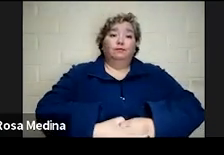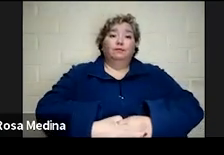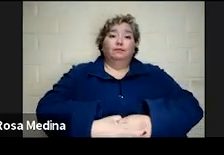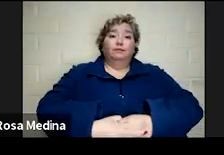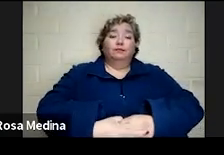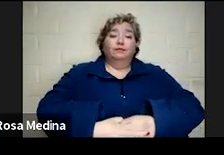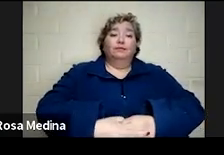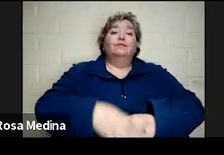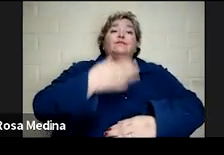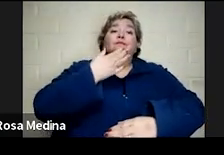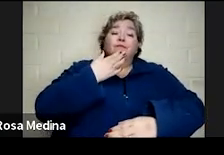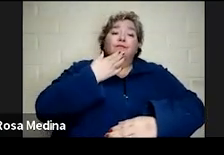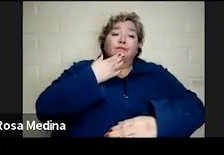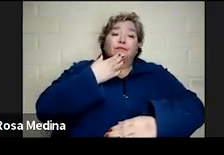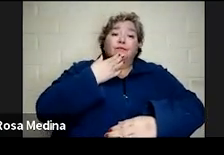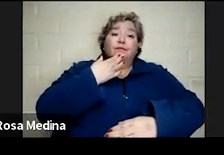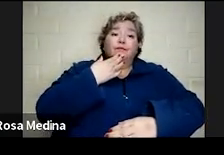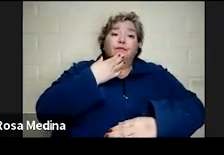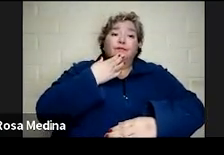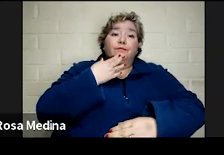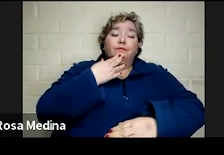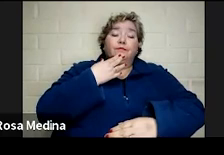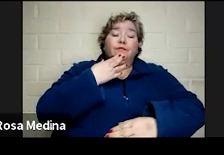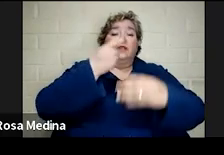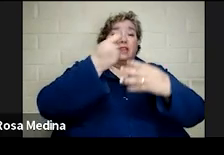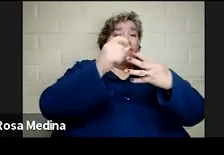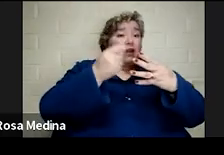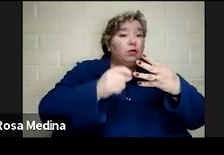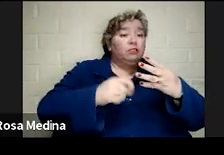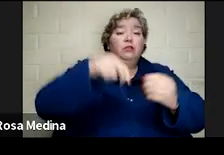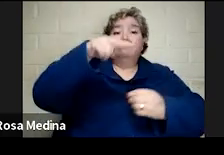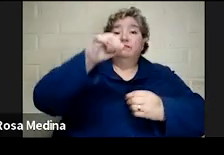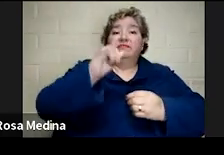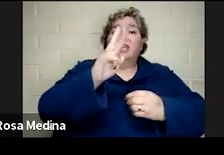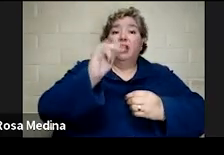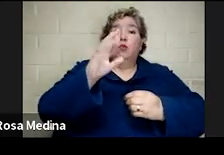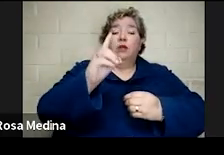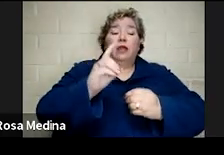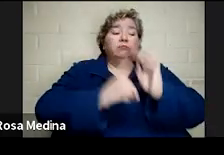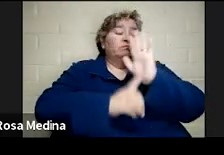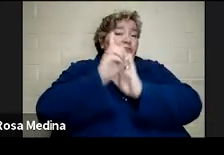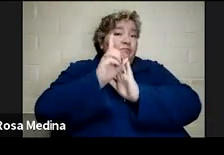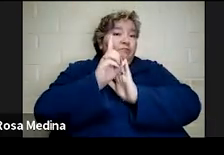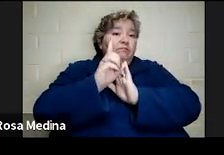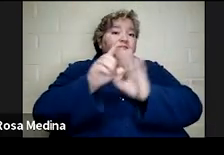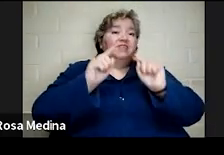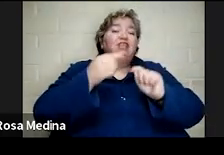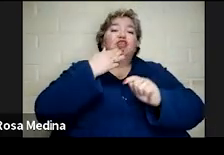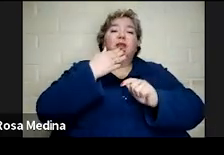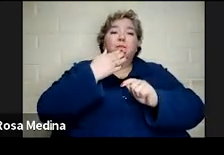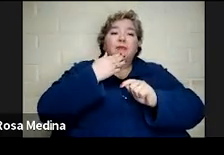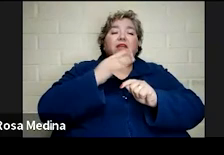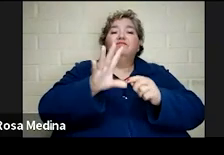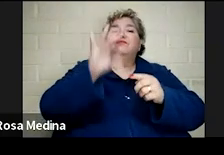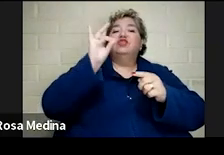Y también la evaluación neuropsicológica toma en cuenta los trastornos del neurodesarrollo. Ya no es solo identificar